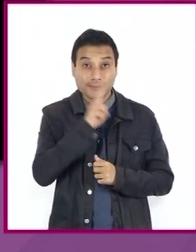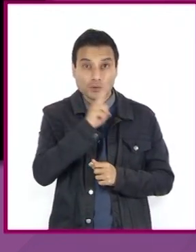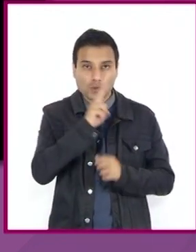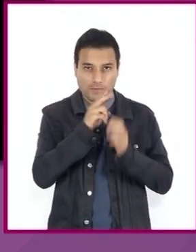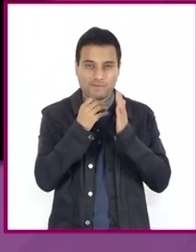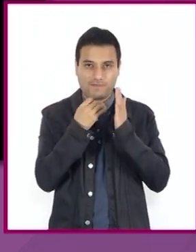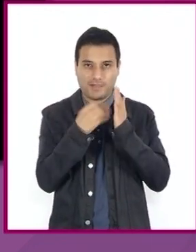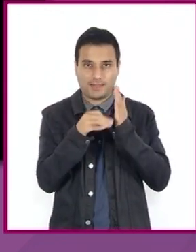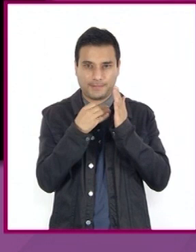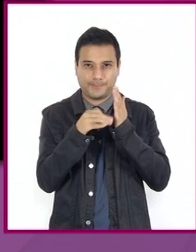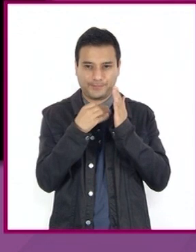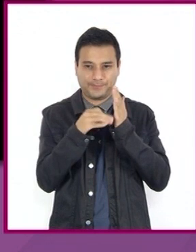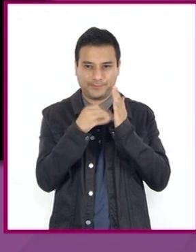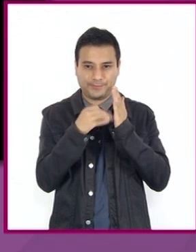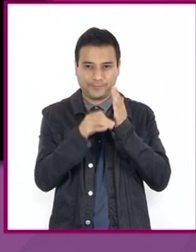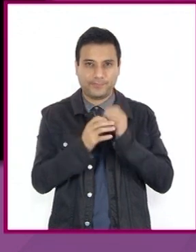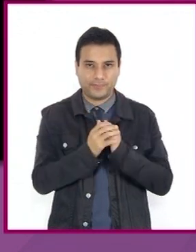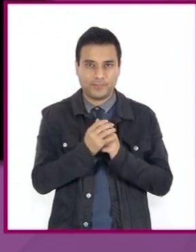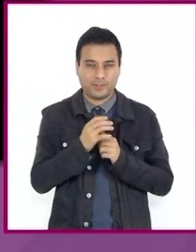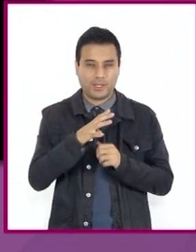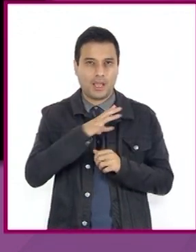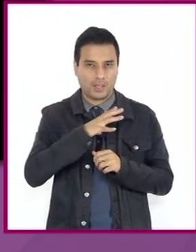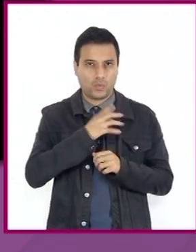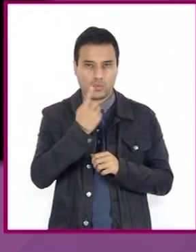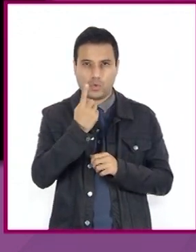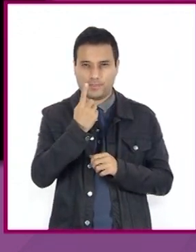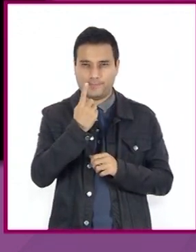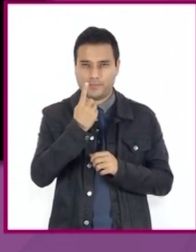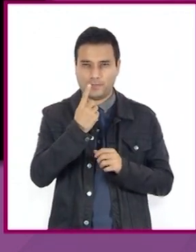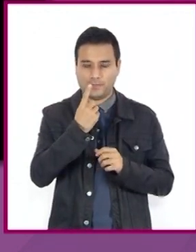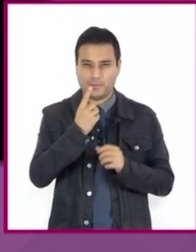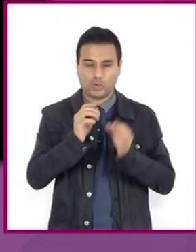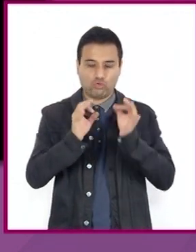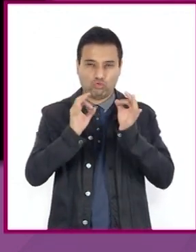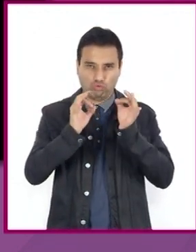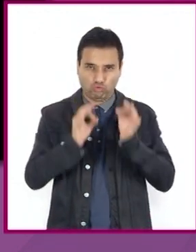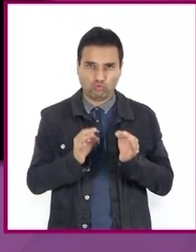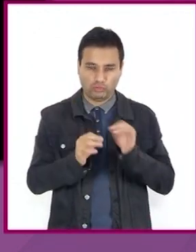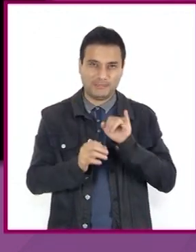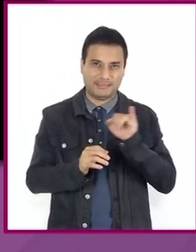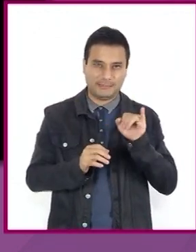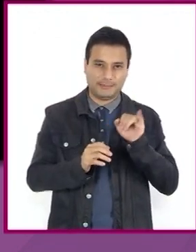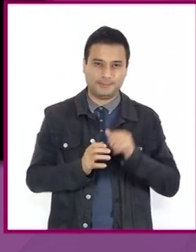balanceado. Solo tenemos 1 del lado de los reactivos.